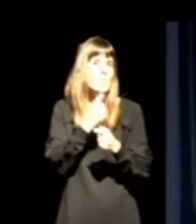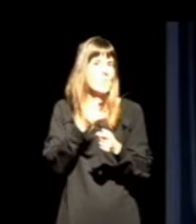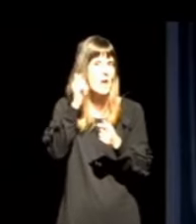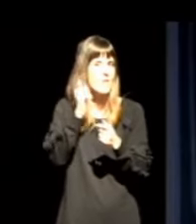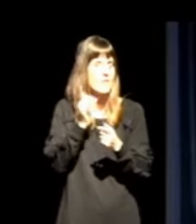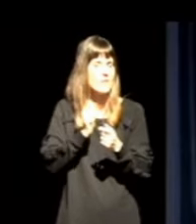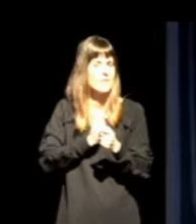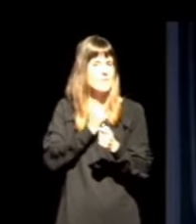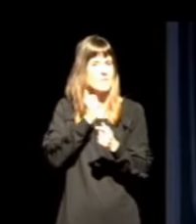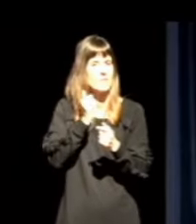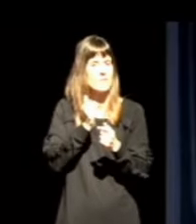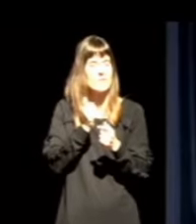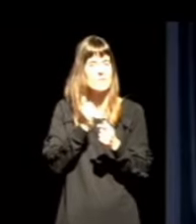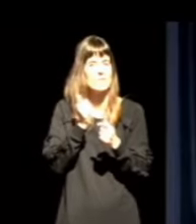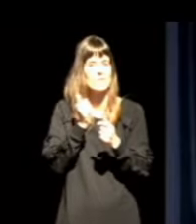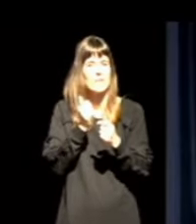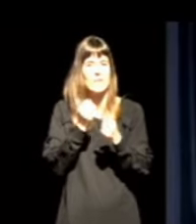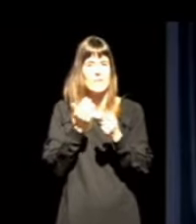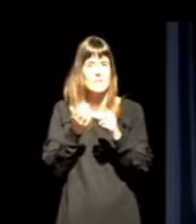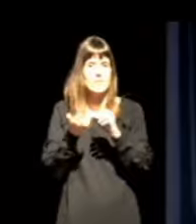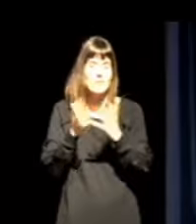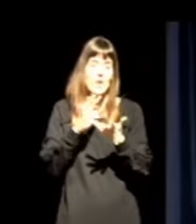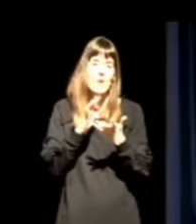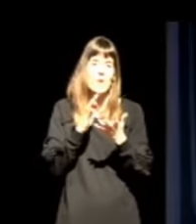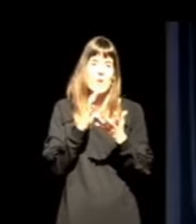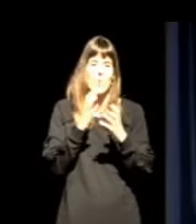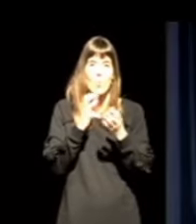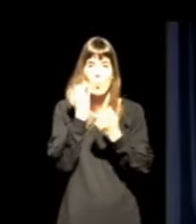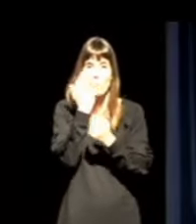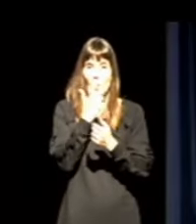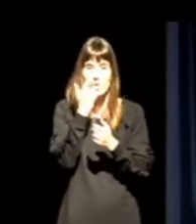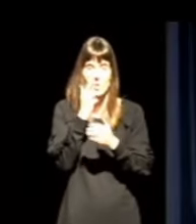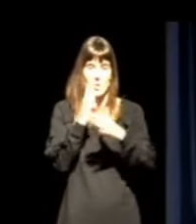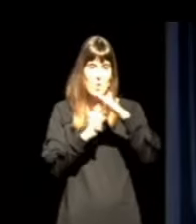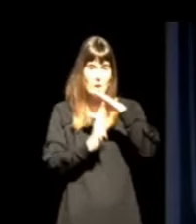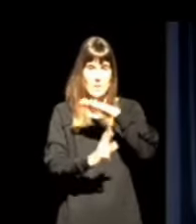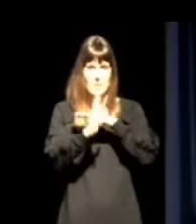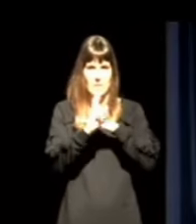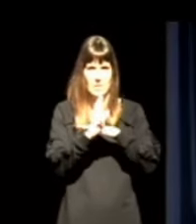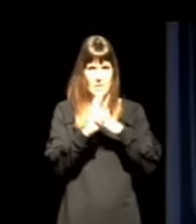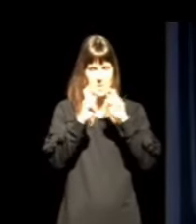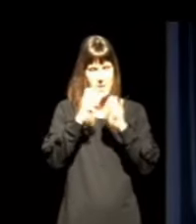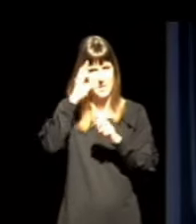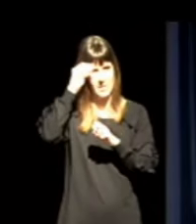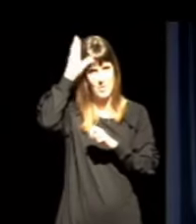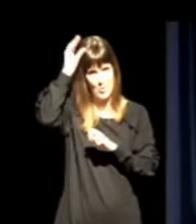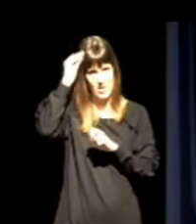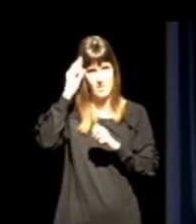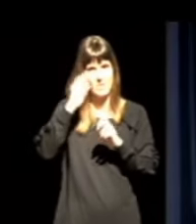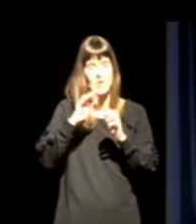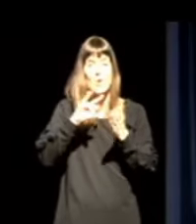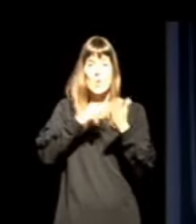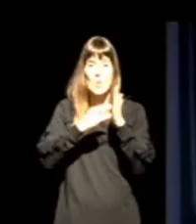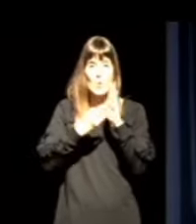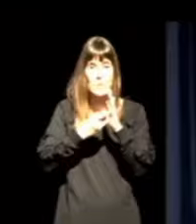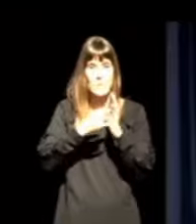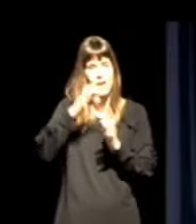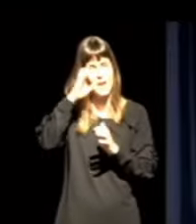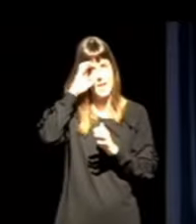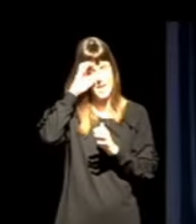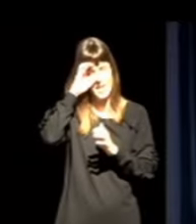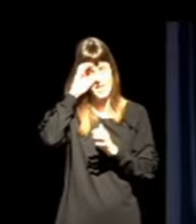sacamos unos cuentos resilientes de sabiduría. Se llama Proyecto Escucharte